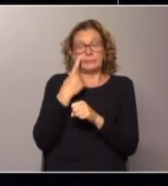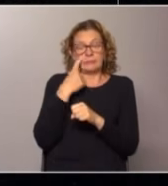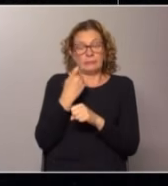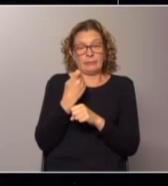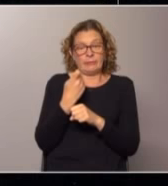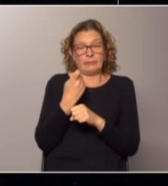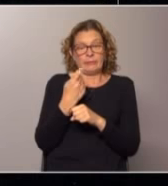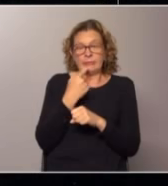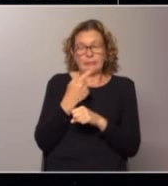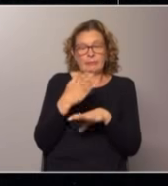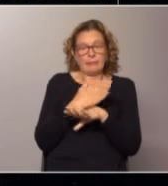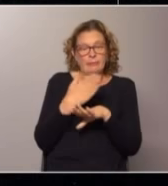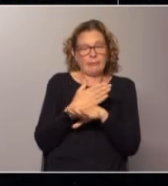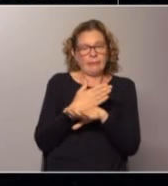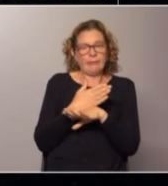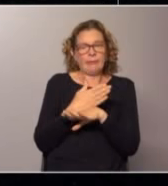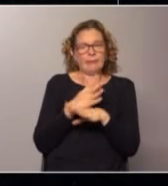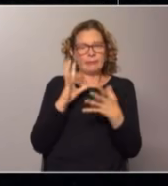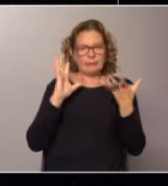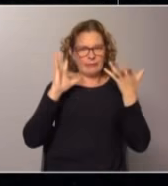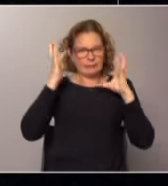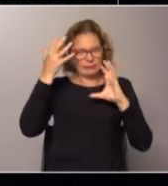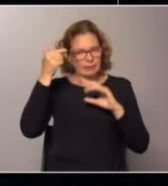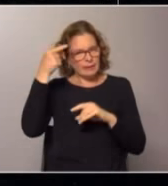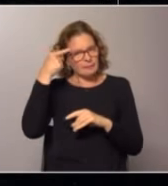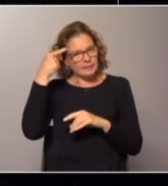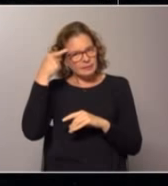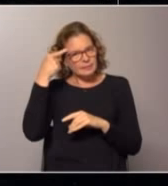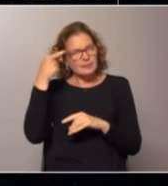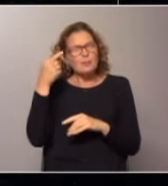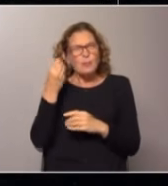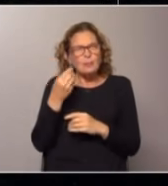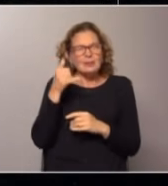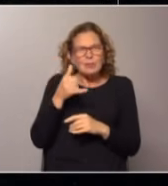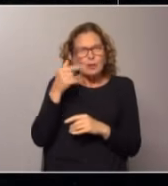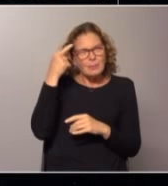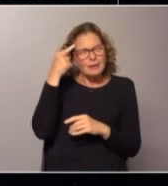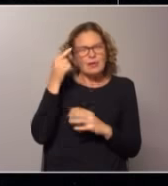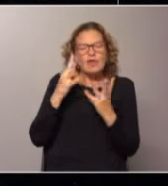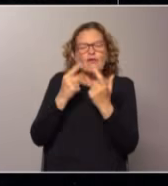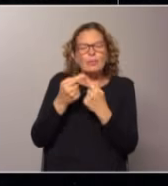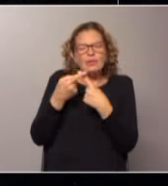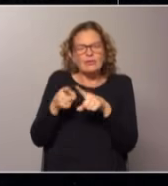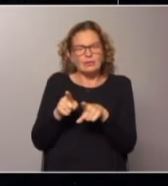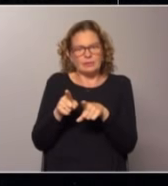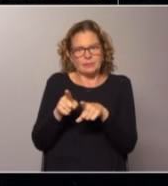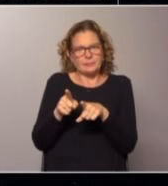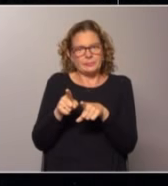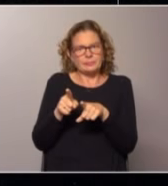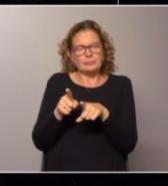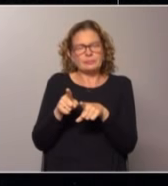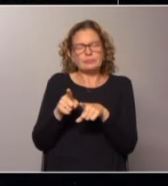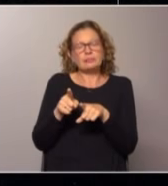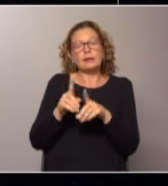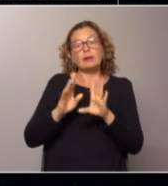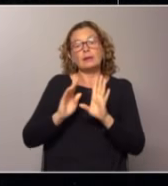indicado antes sería una revolución del pensamiento tenemos que pensar las cosas de otra manera distinta en